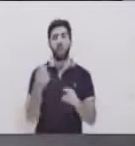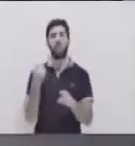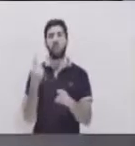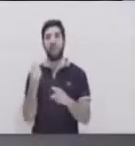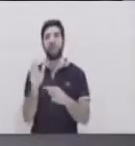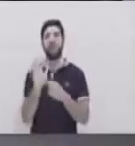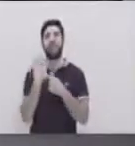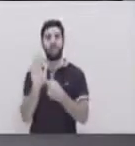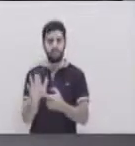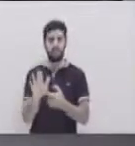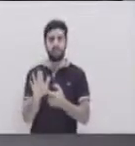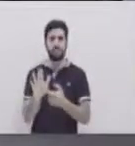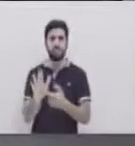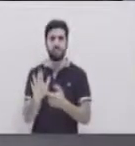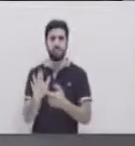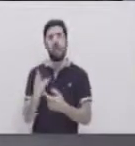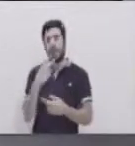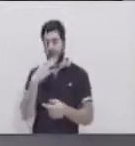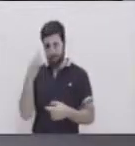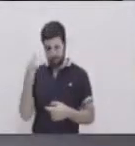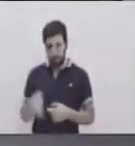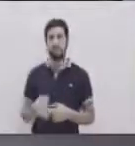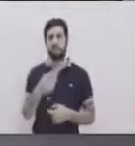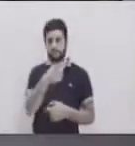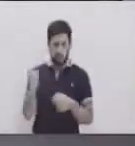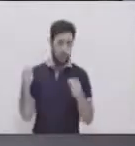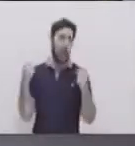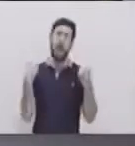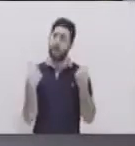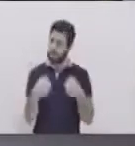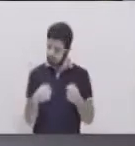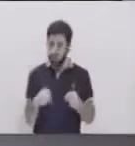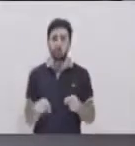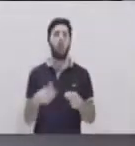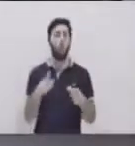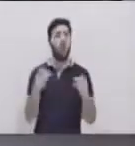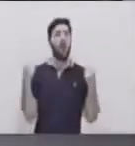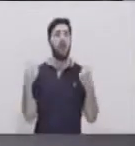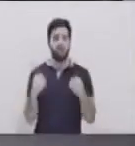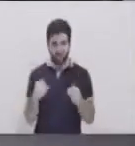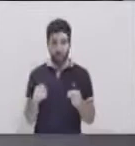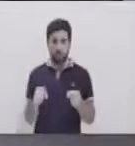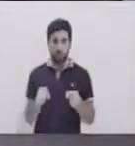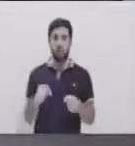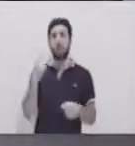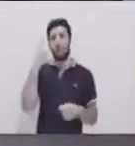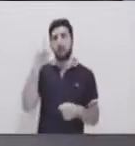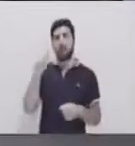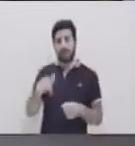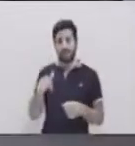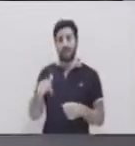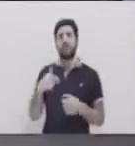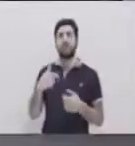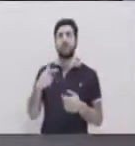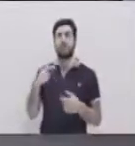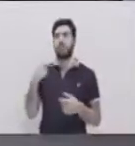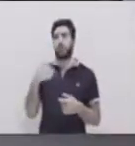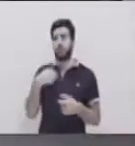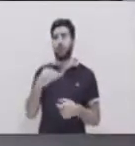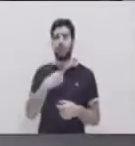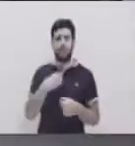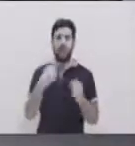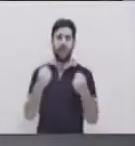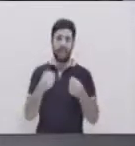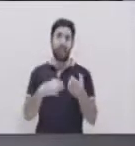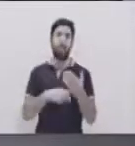o presentar ante el mundo, de verdad háganlo, van a inspirar a muchas personas. Incluso yo en esta pandemia tenía un proyecto